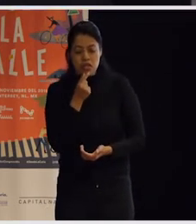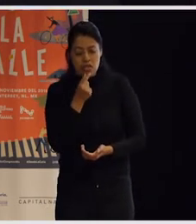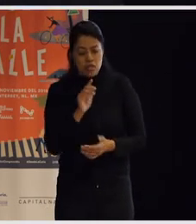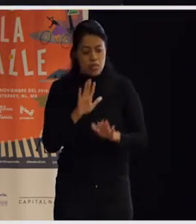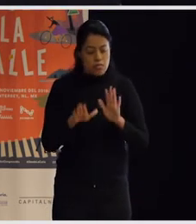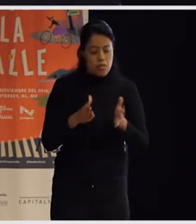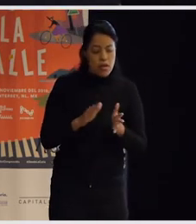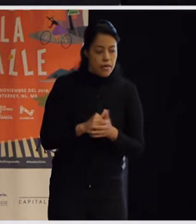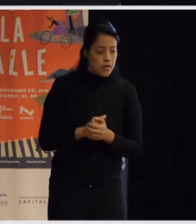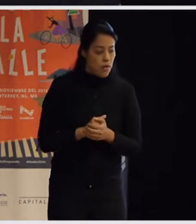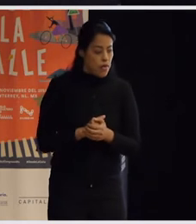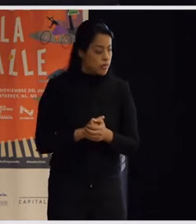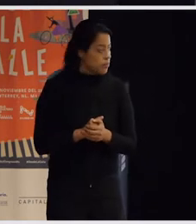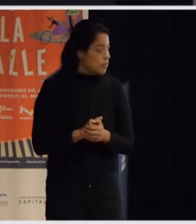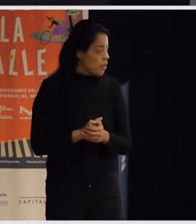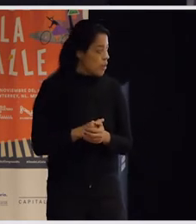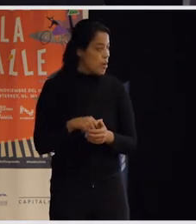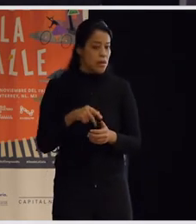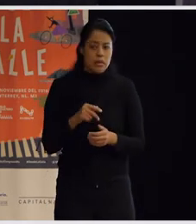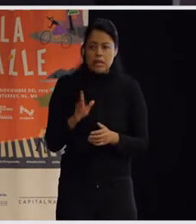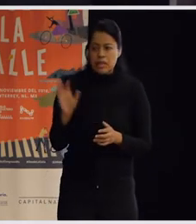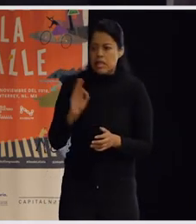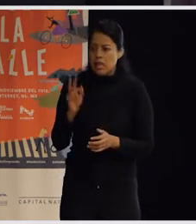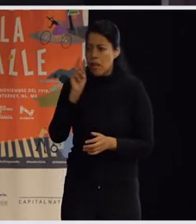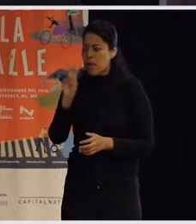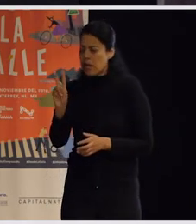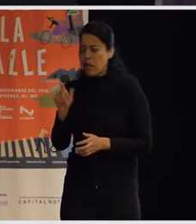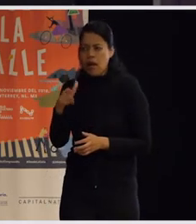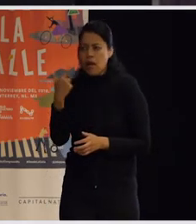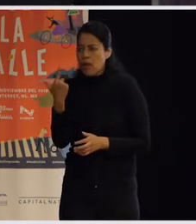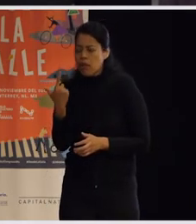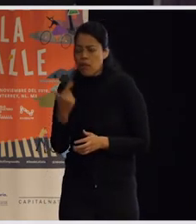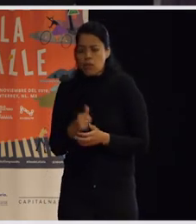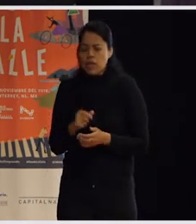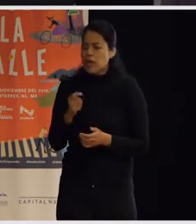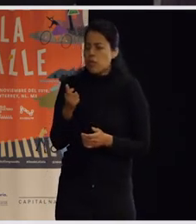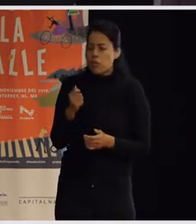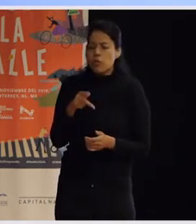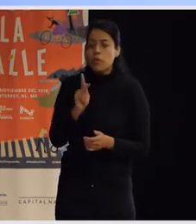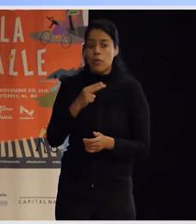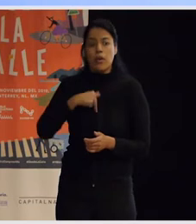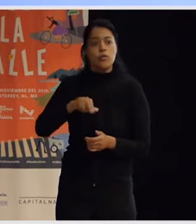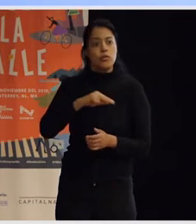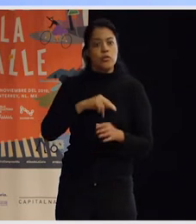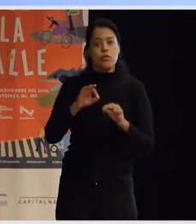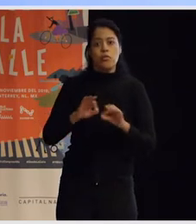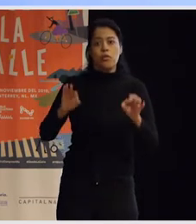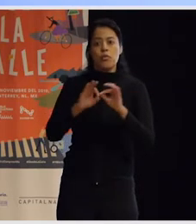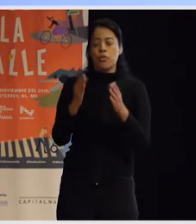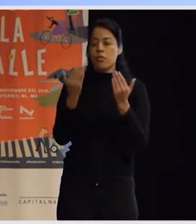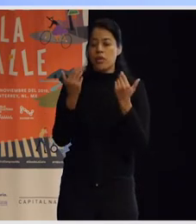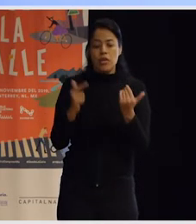digo no es tanto tal vez pero para nosotros es un gran logro no porque no hay espacios para los niños estamos en narradas por con propósito también